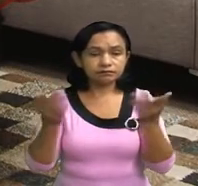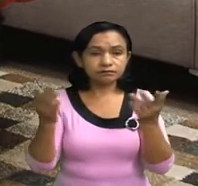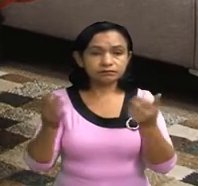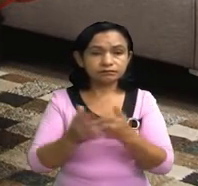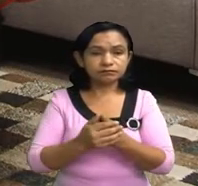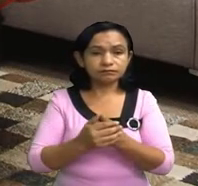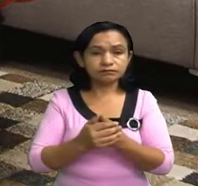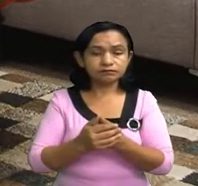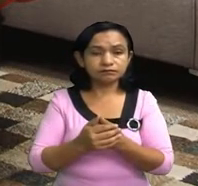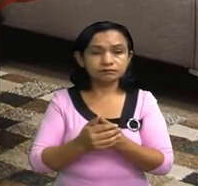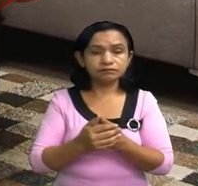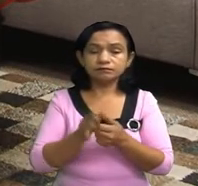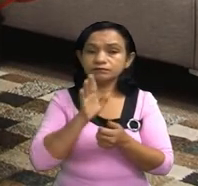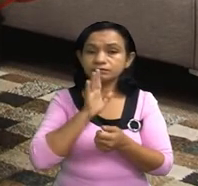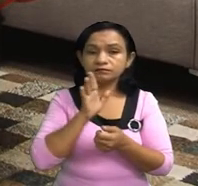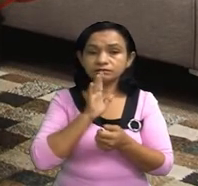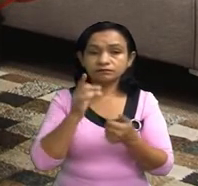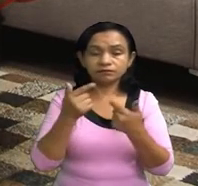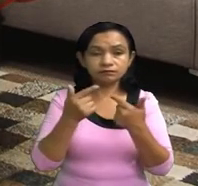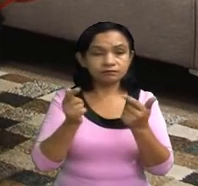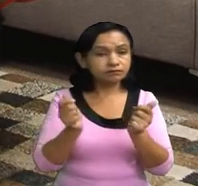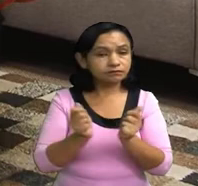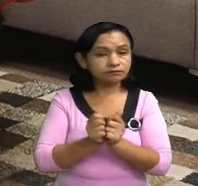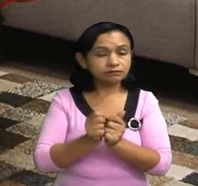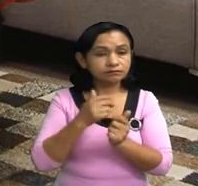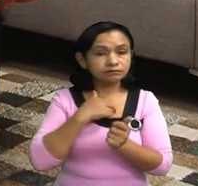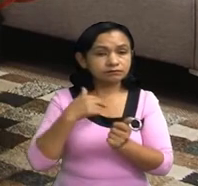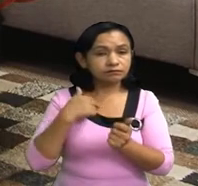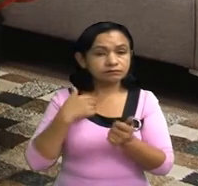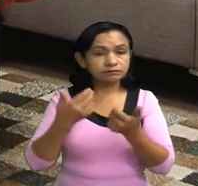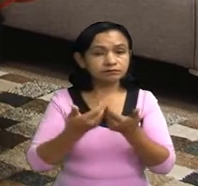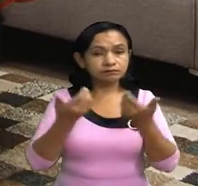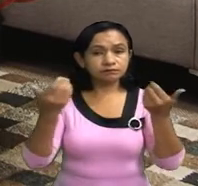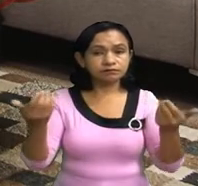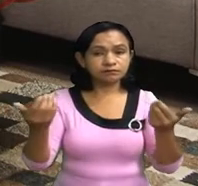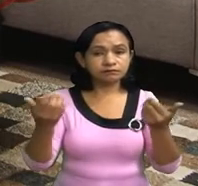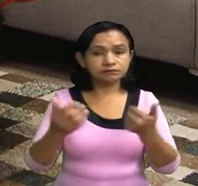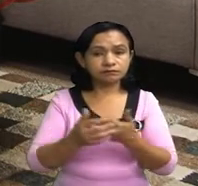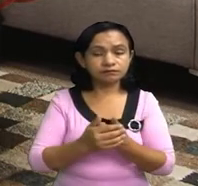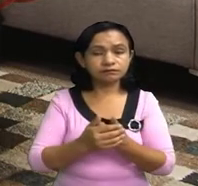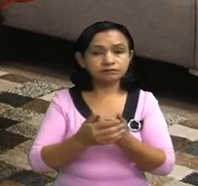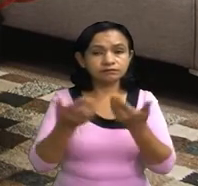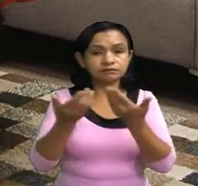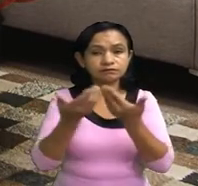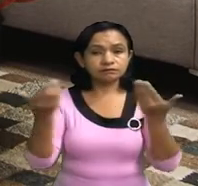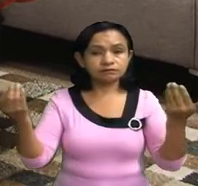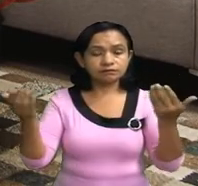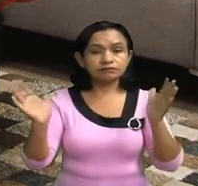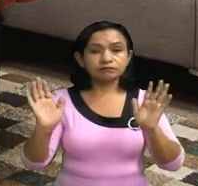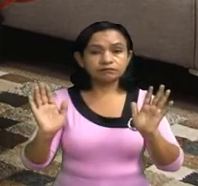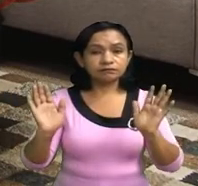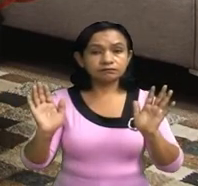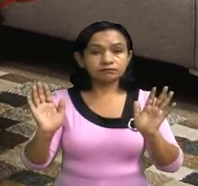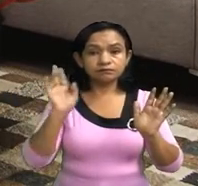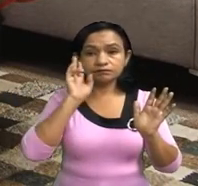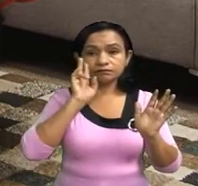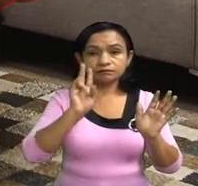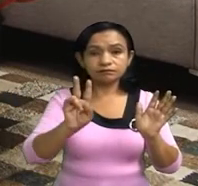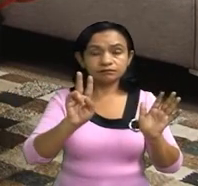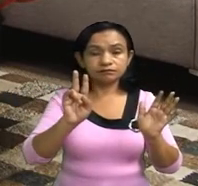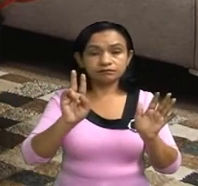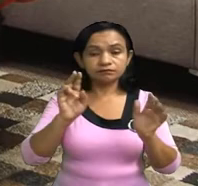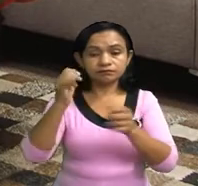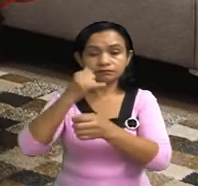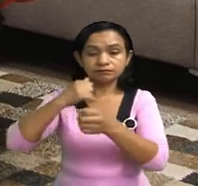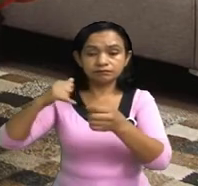repente pareciese que se trata de hacer una especie de, por algunos medios, de separación y verlos como una especie de